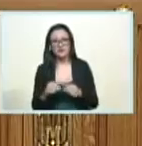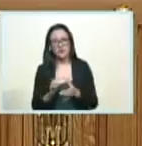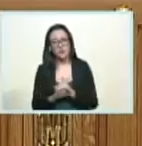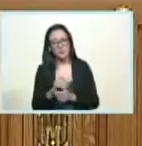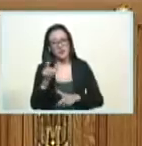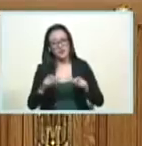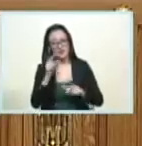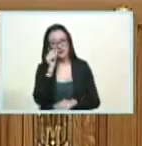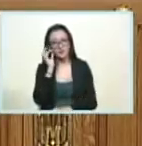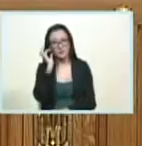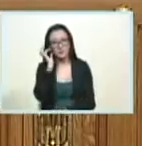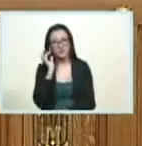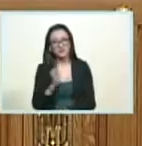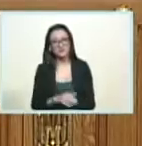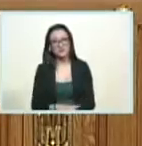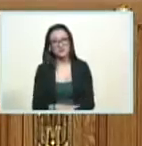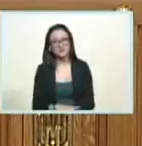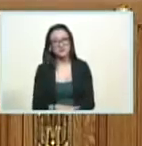Compañeros, compañeras,